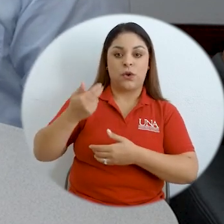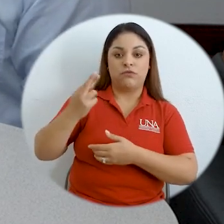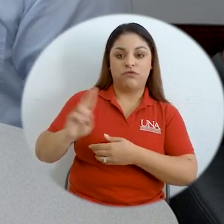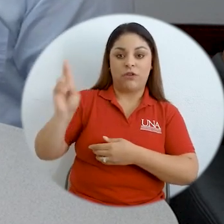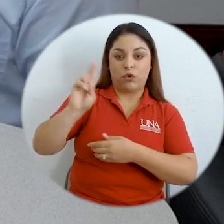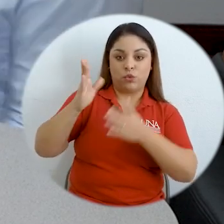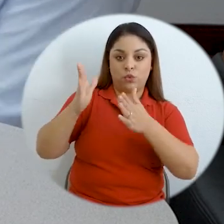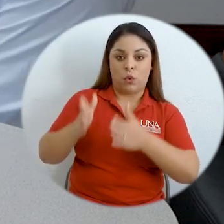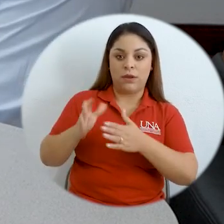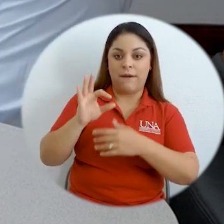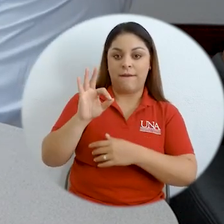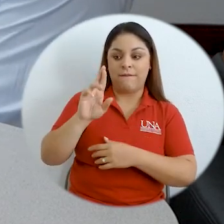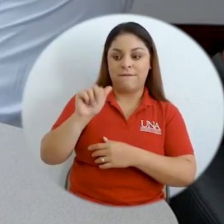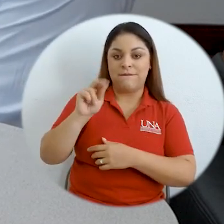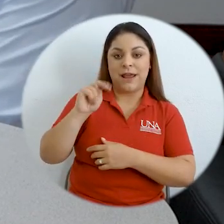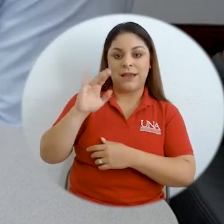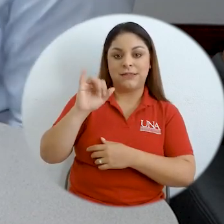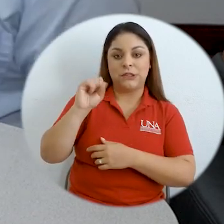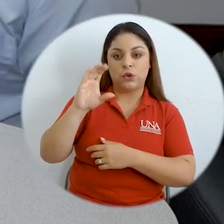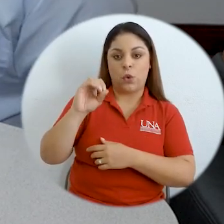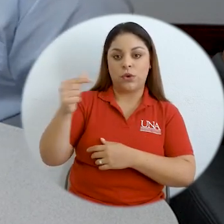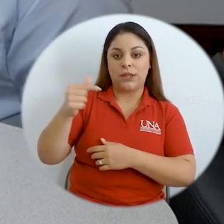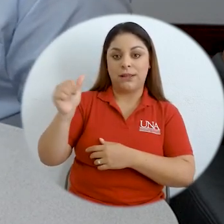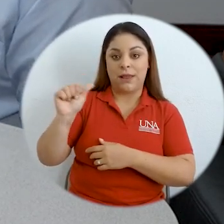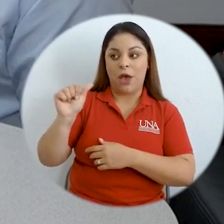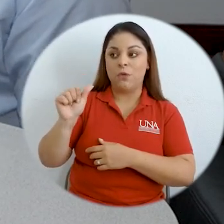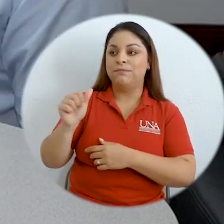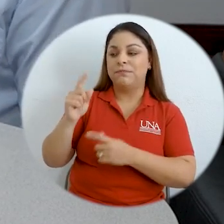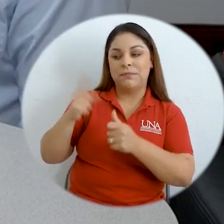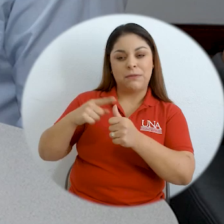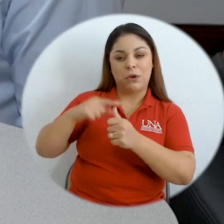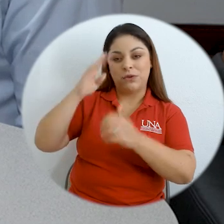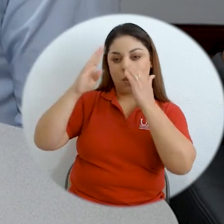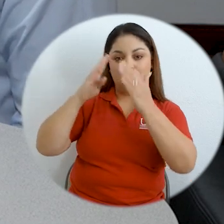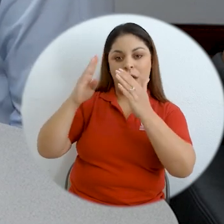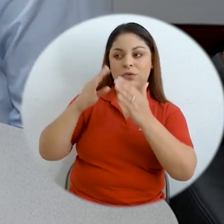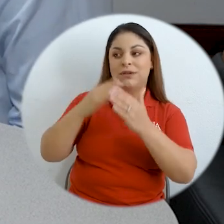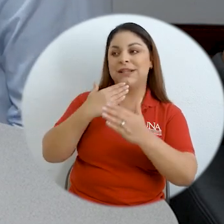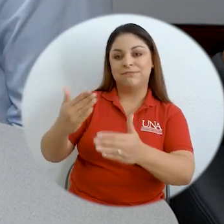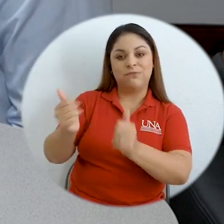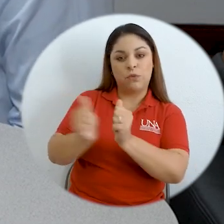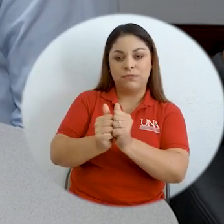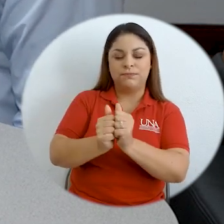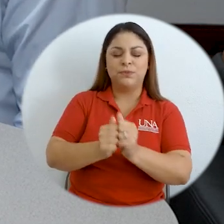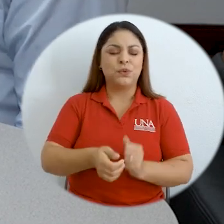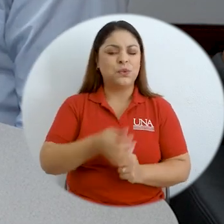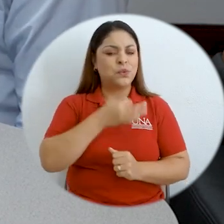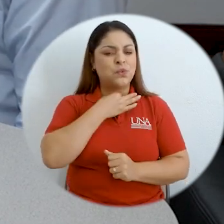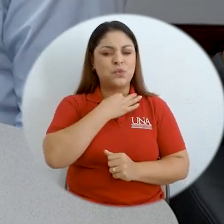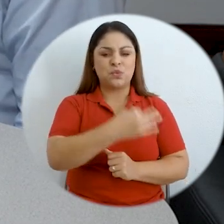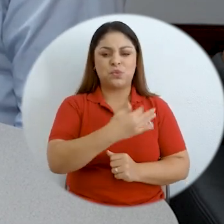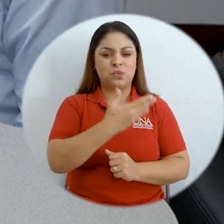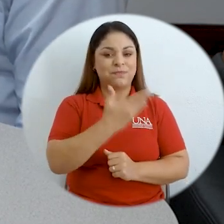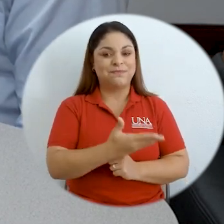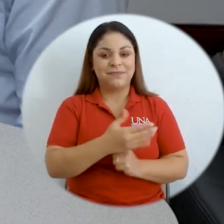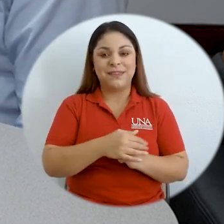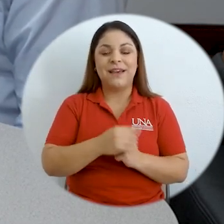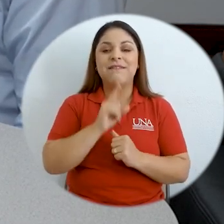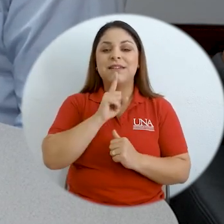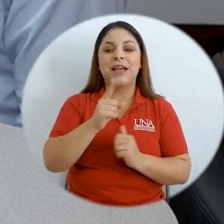Francisco González Alvarado. Primero que todo, saludarlo, don Francisco. Muchas gracias por acompañarnos. Qué gusto, Guillermo. De verdad que es nuevamente